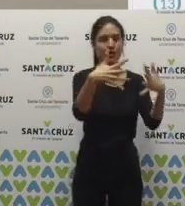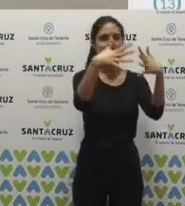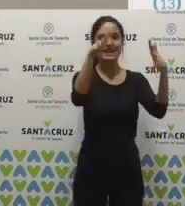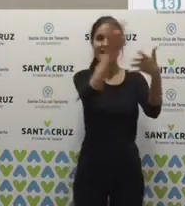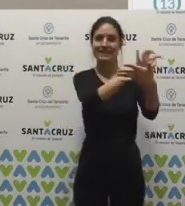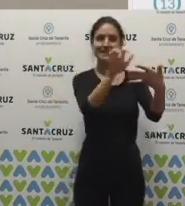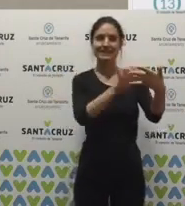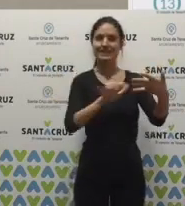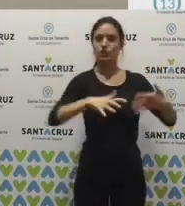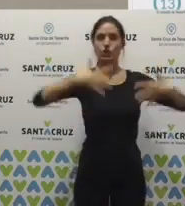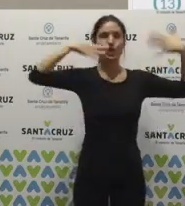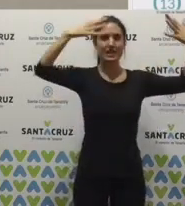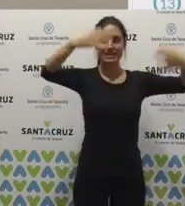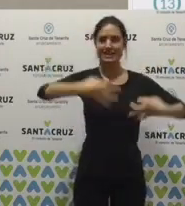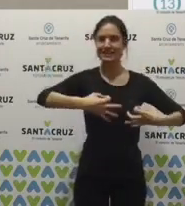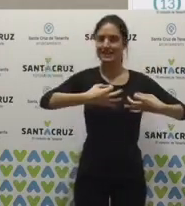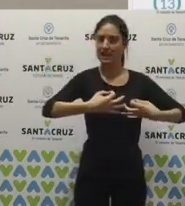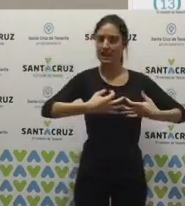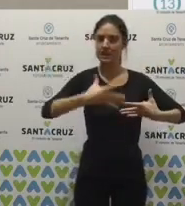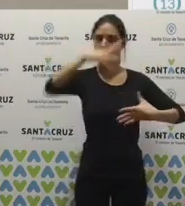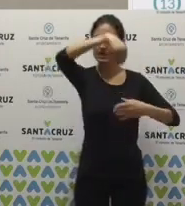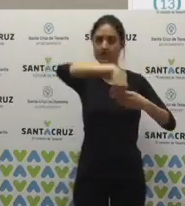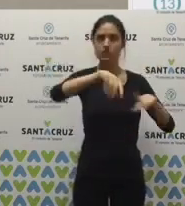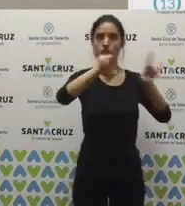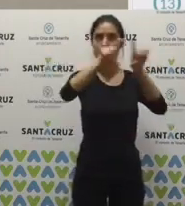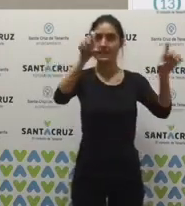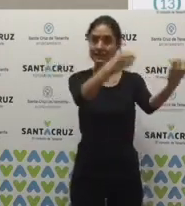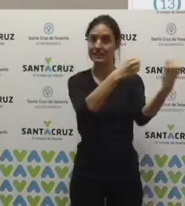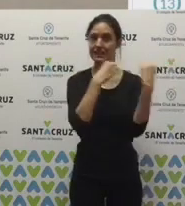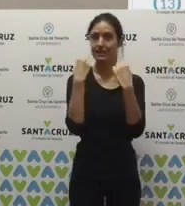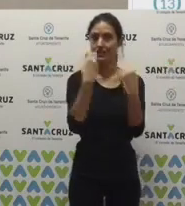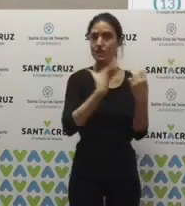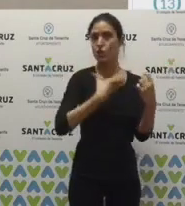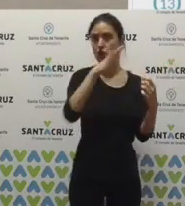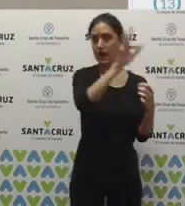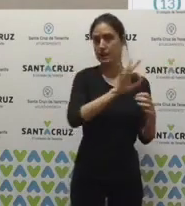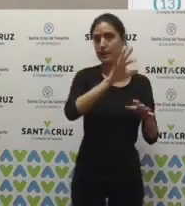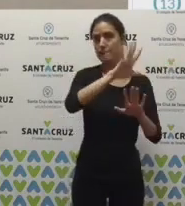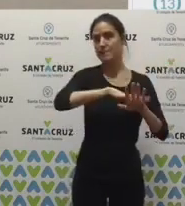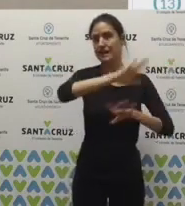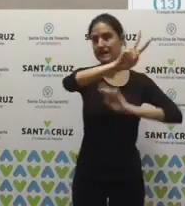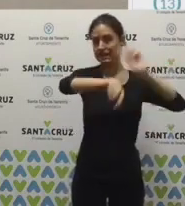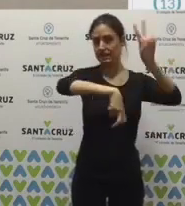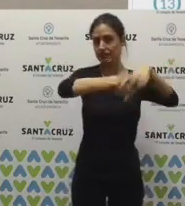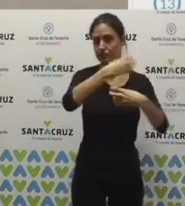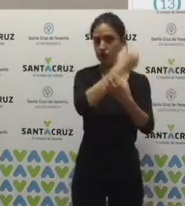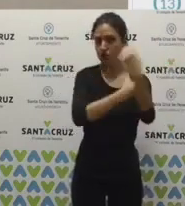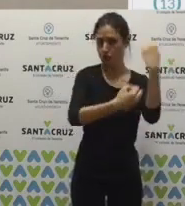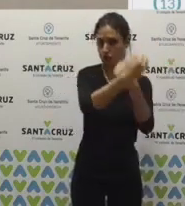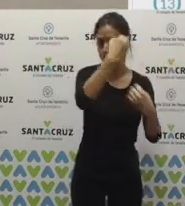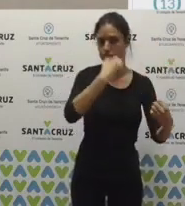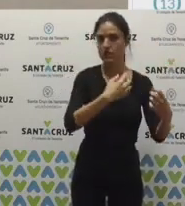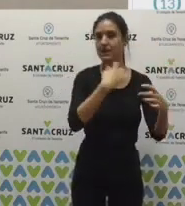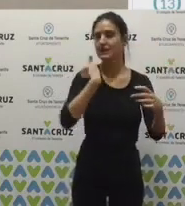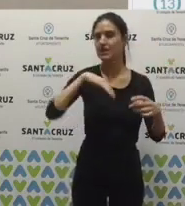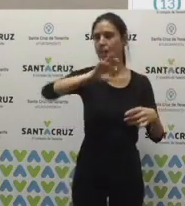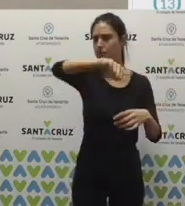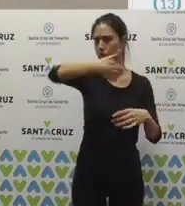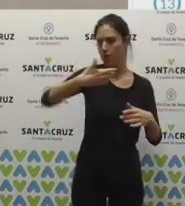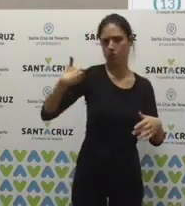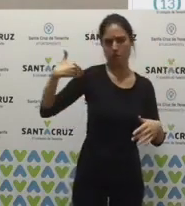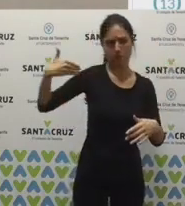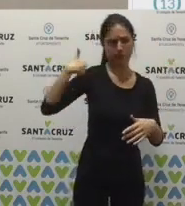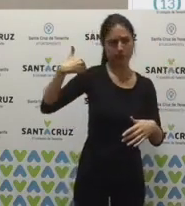se contiene el documentos pilares locales de la reactivación económica y social de la administración local que fue aprobado muy recientemente